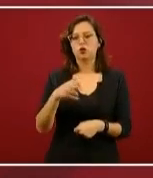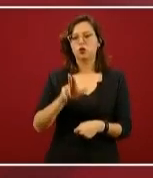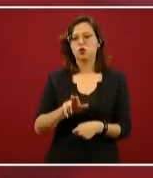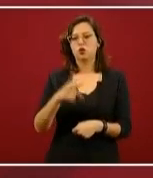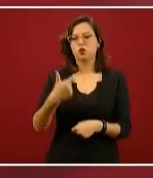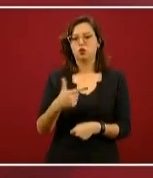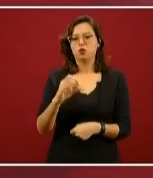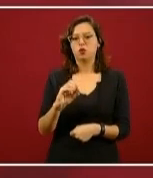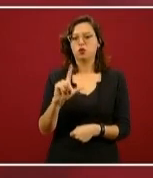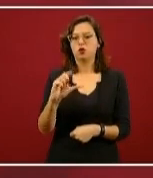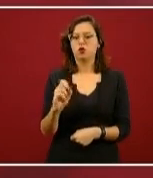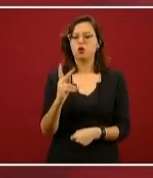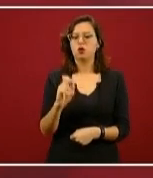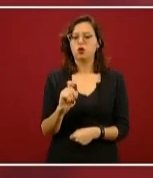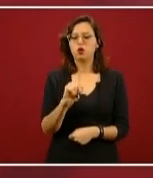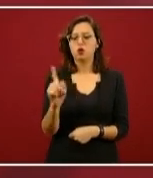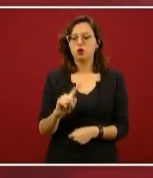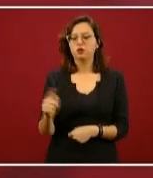que ha sido el